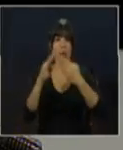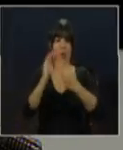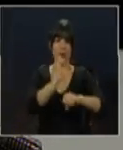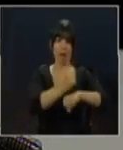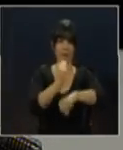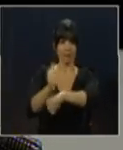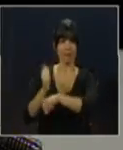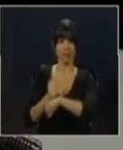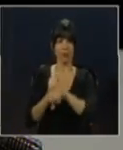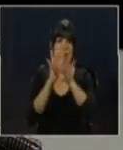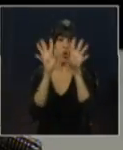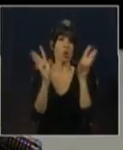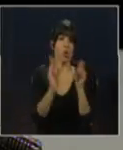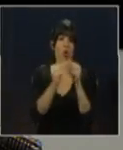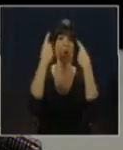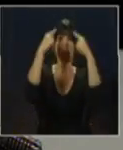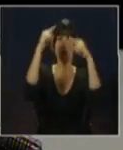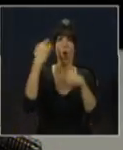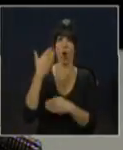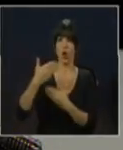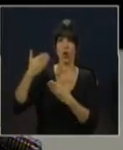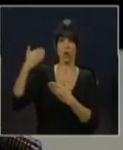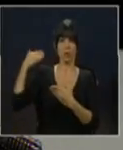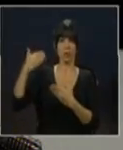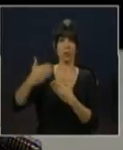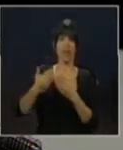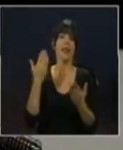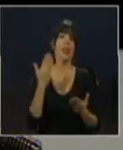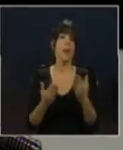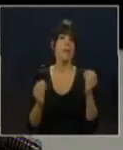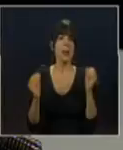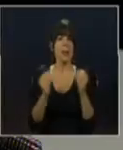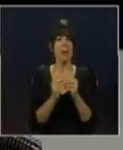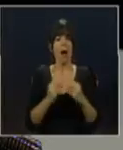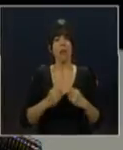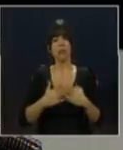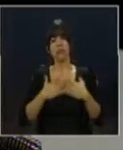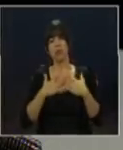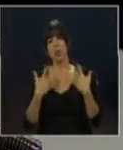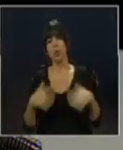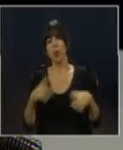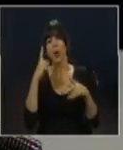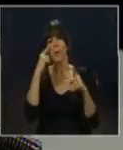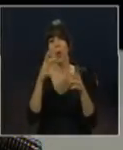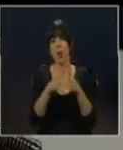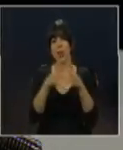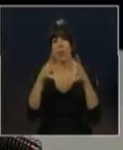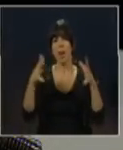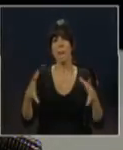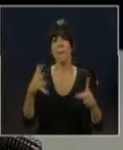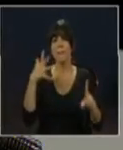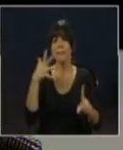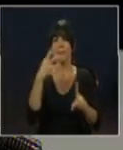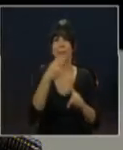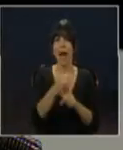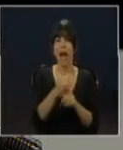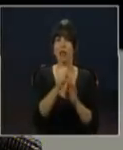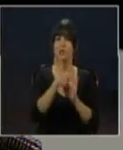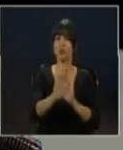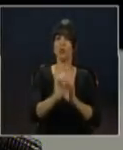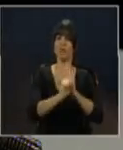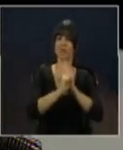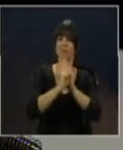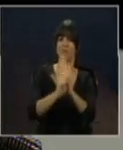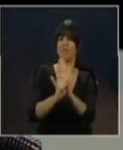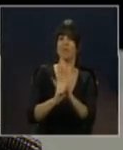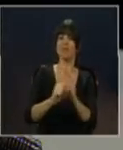de todos estos logros recientes, quizá el más conmovedor por su tamaño, impacto, simbolismo